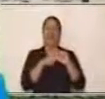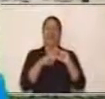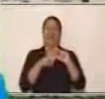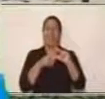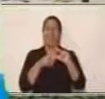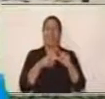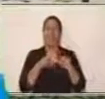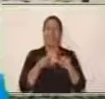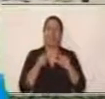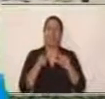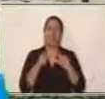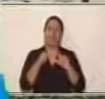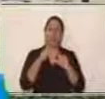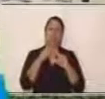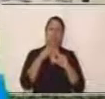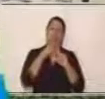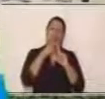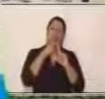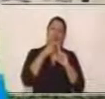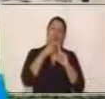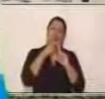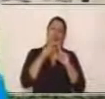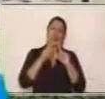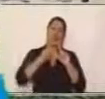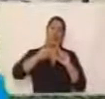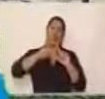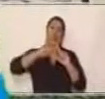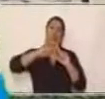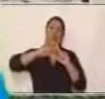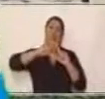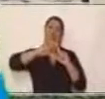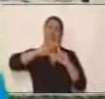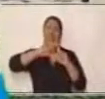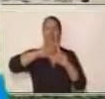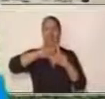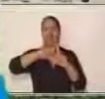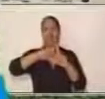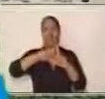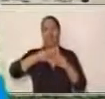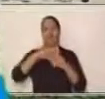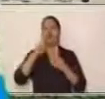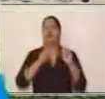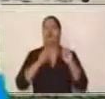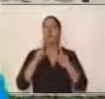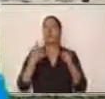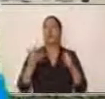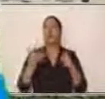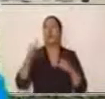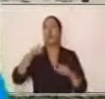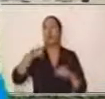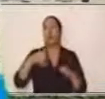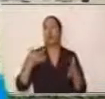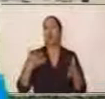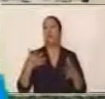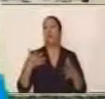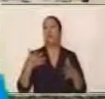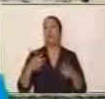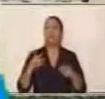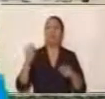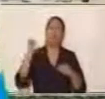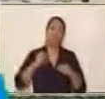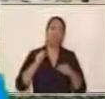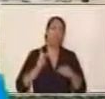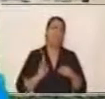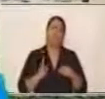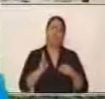girando. Se va haciendo más grande la abertura. ¿Qué ángulo tengo ahora? Sigue siendo un